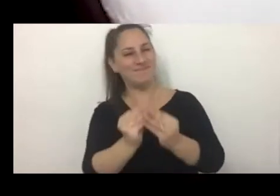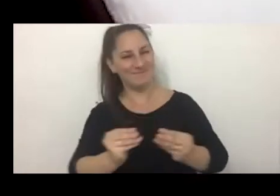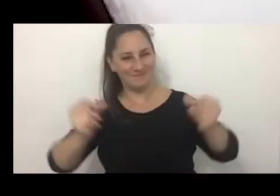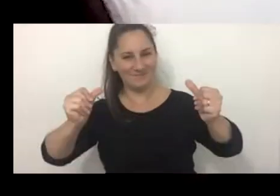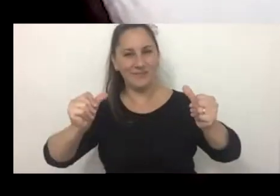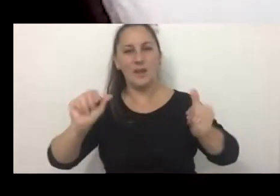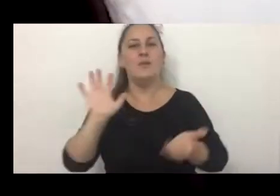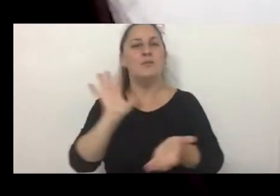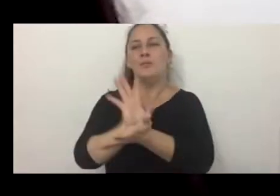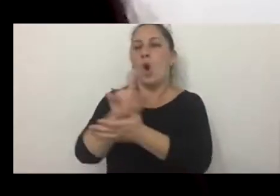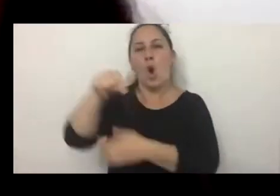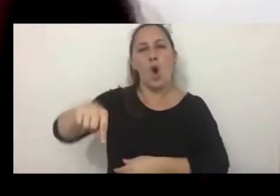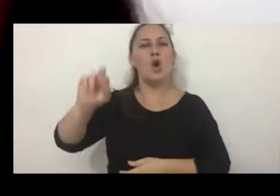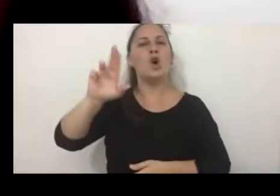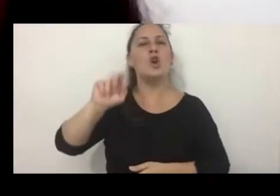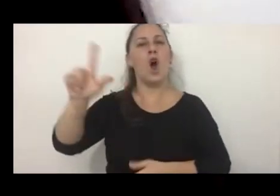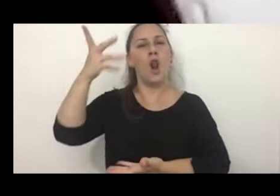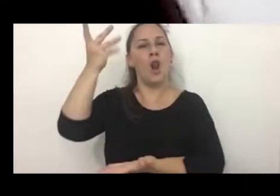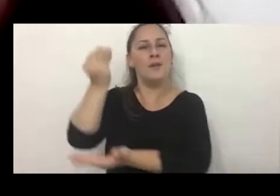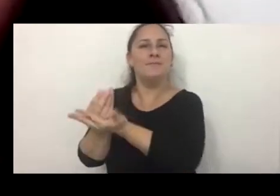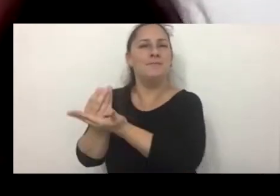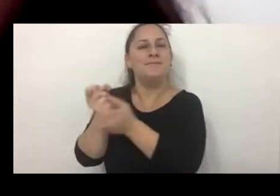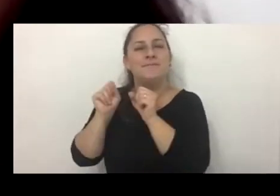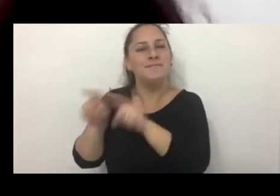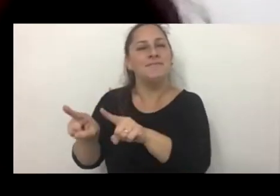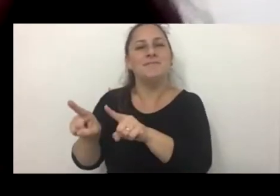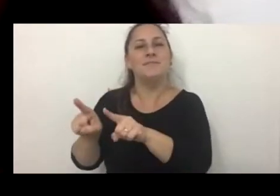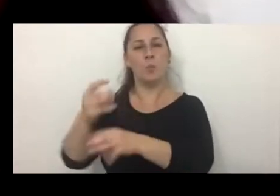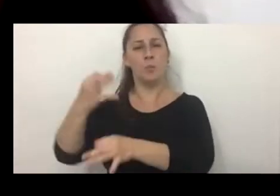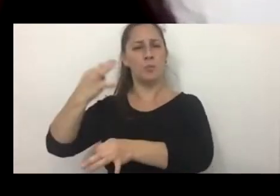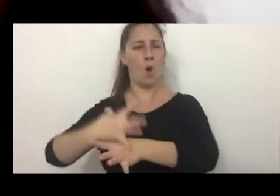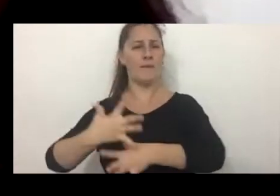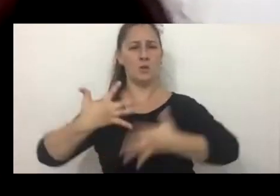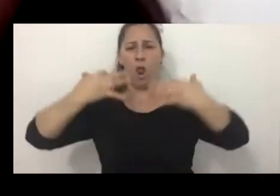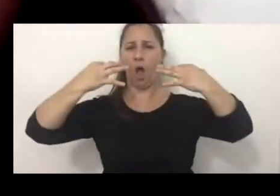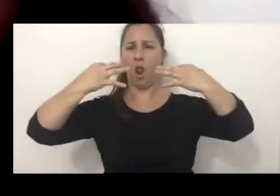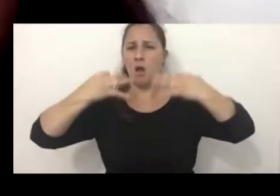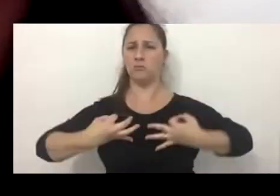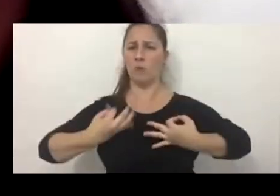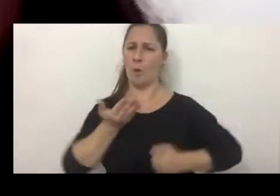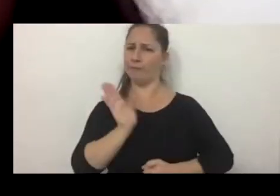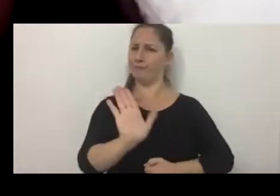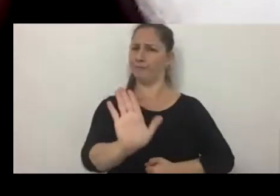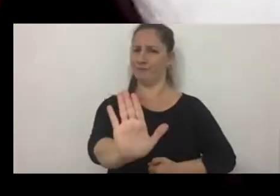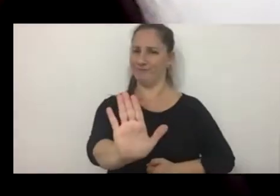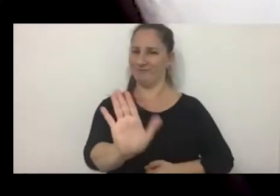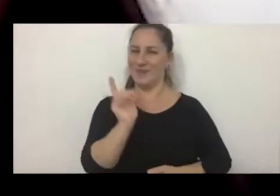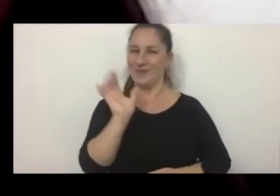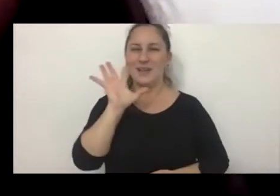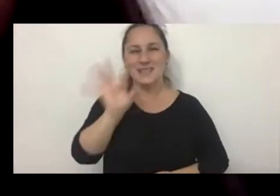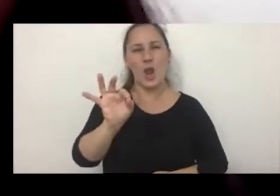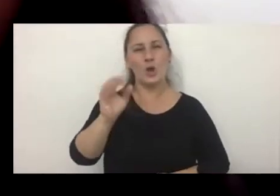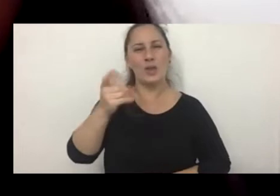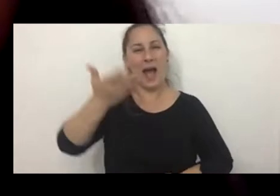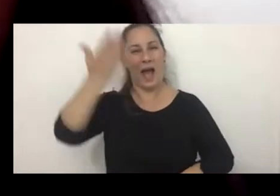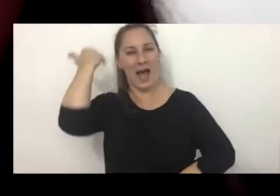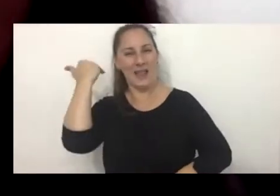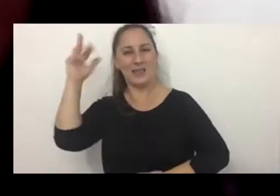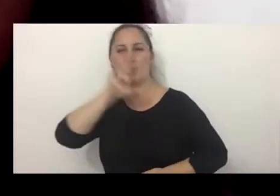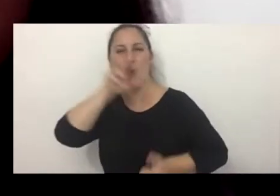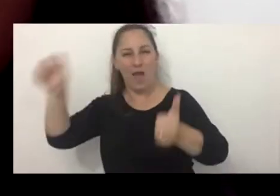el nacimiento hacía que hubiera una relación mucho más estrecha y de confianza y vincular,